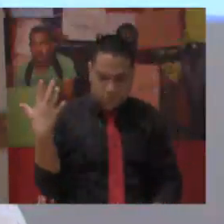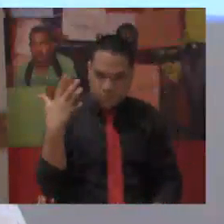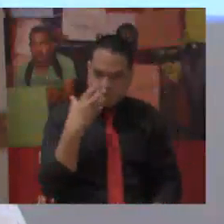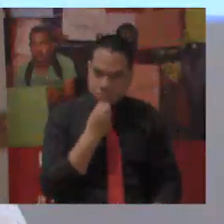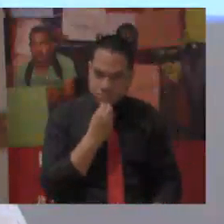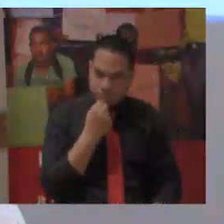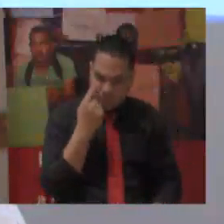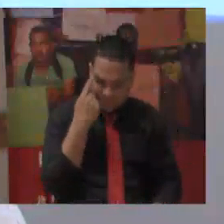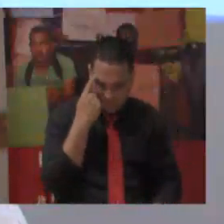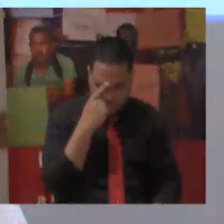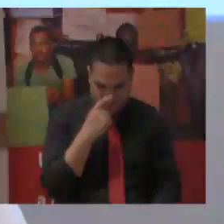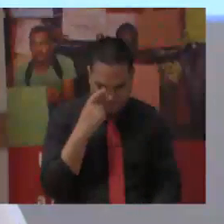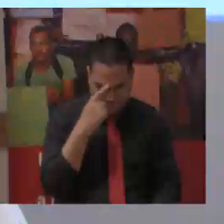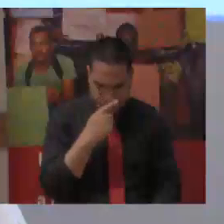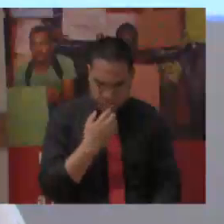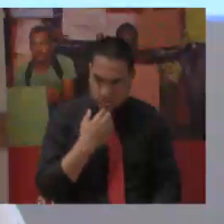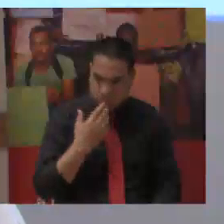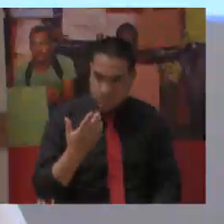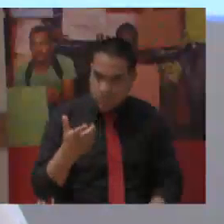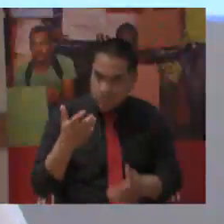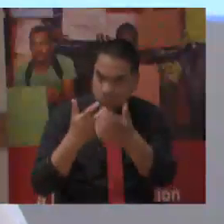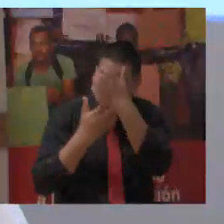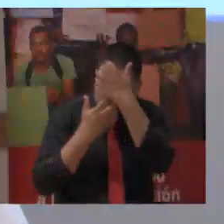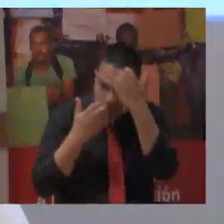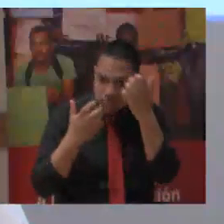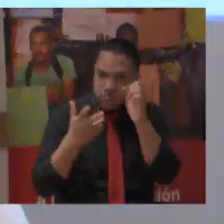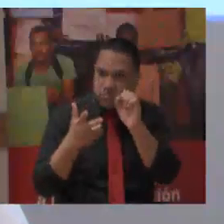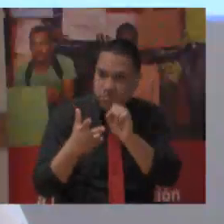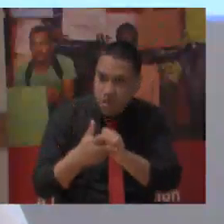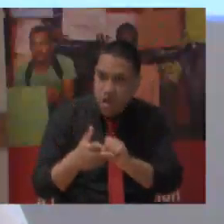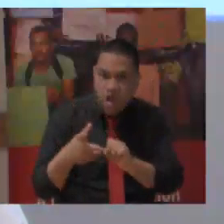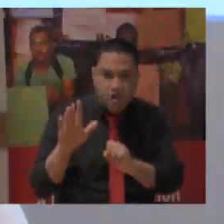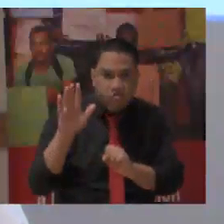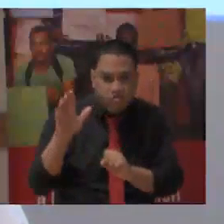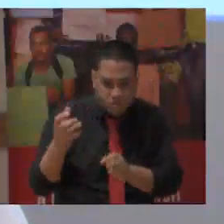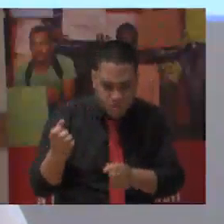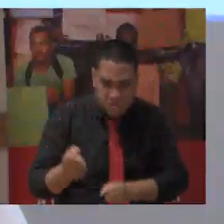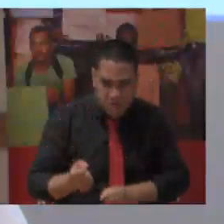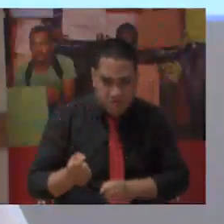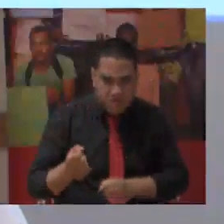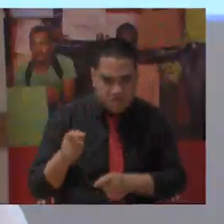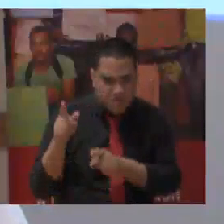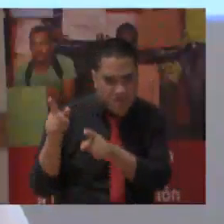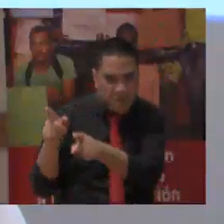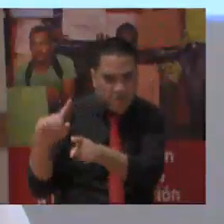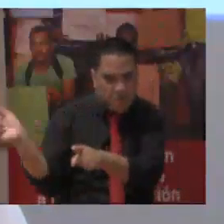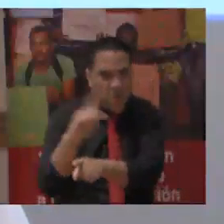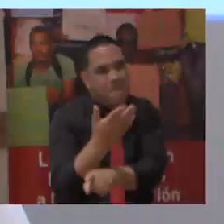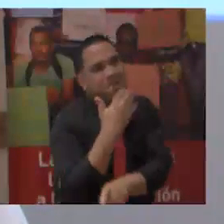es que si a mí me iban a matar terroristas, pues que me mataran los terroristas de las FARC. Pero no